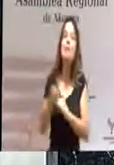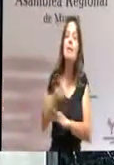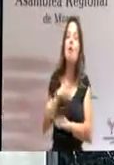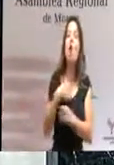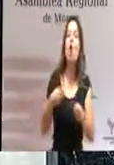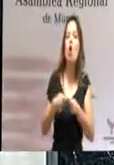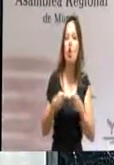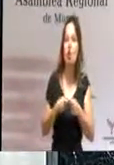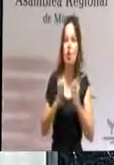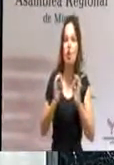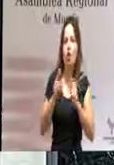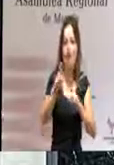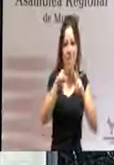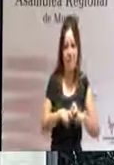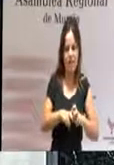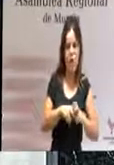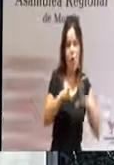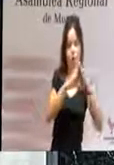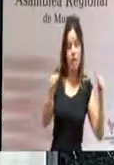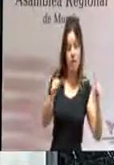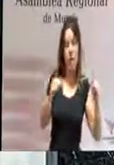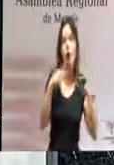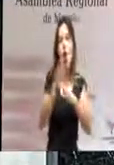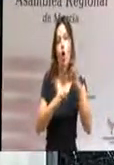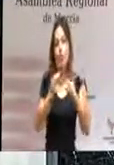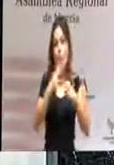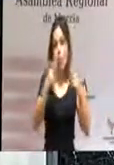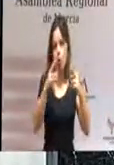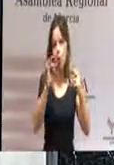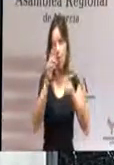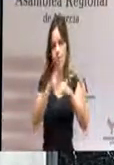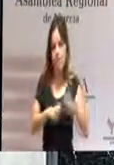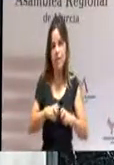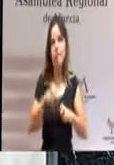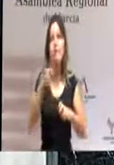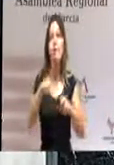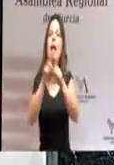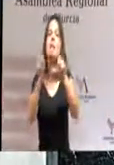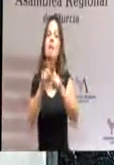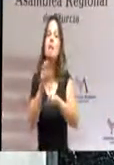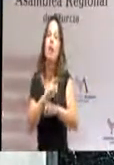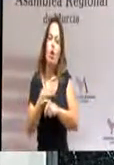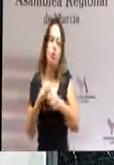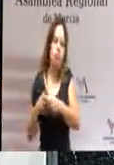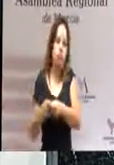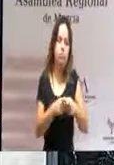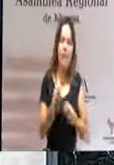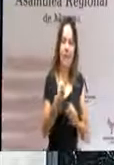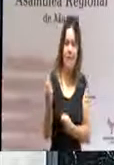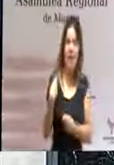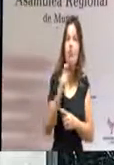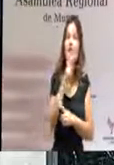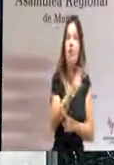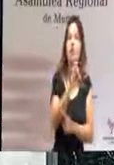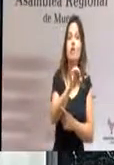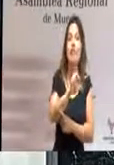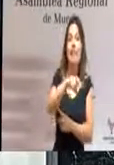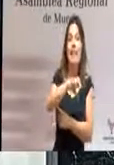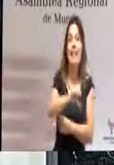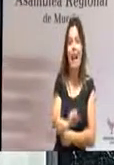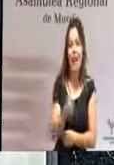de la investigación entre universidades, organismos públicos de investigación y las empresas de la región. La Fundación Séneca ha empezado a salir